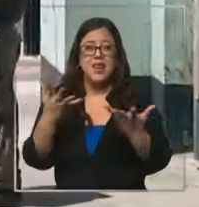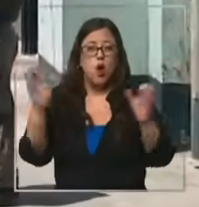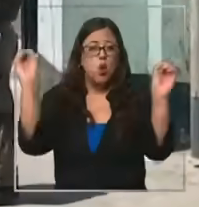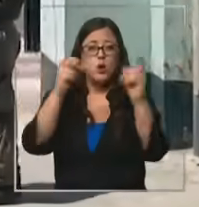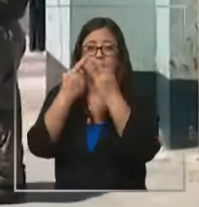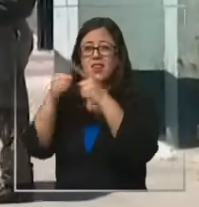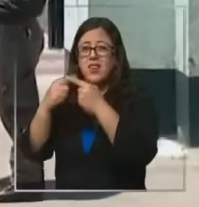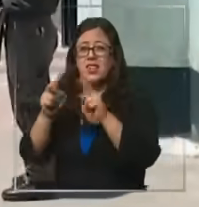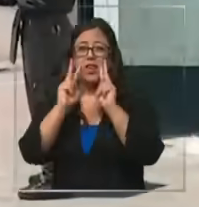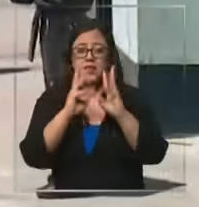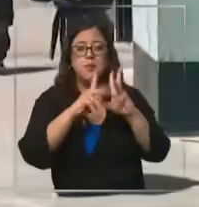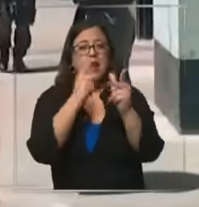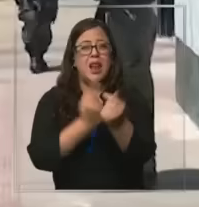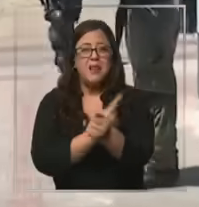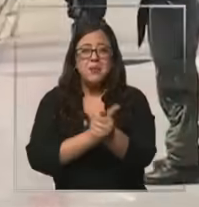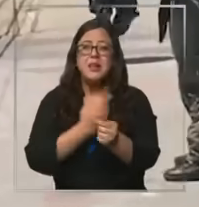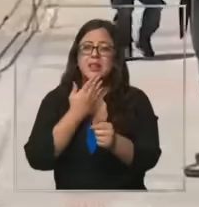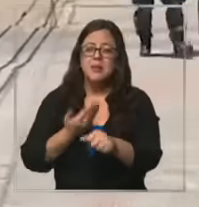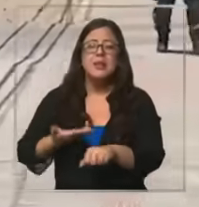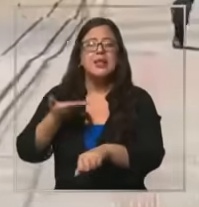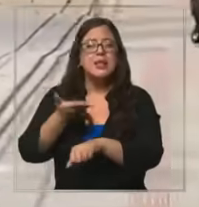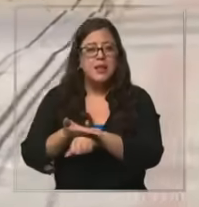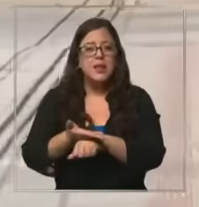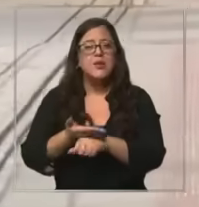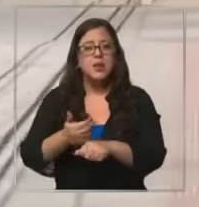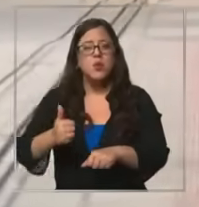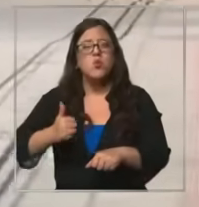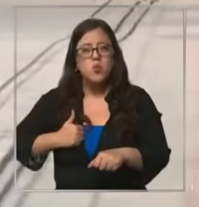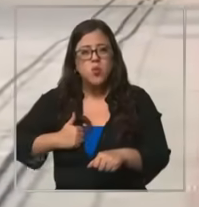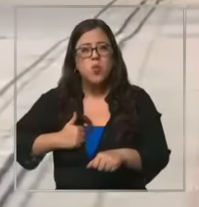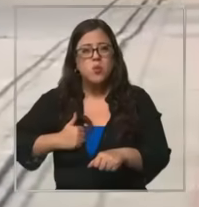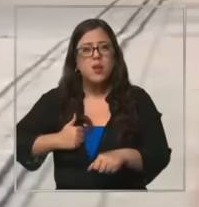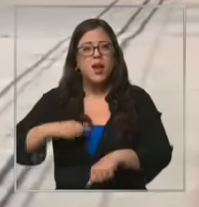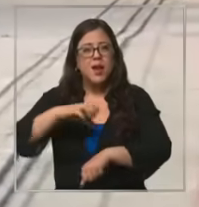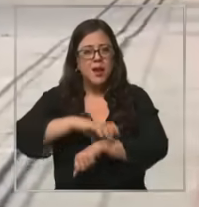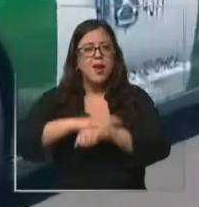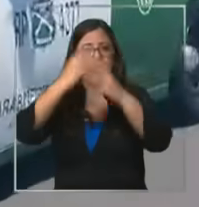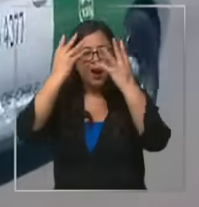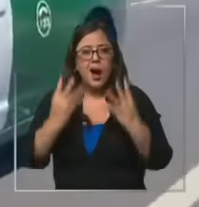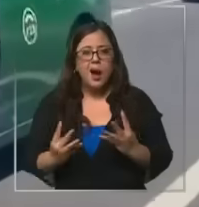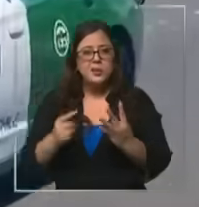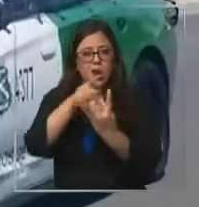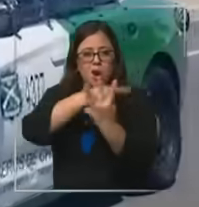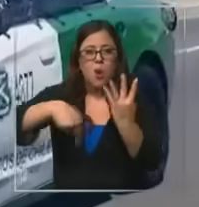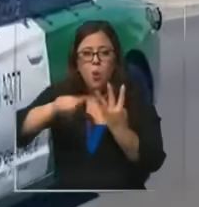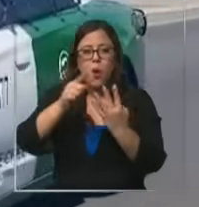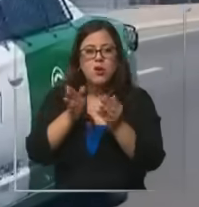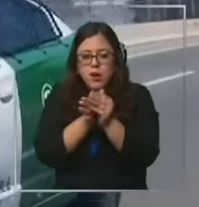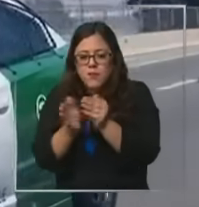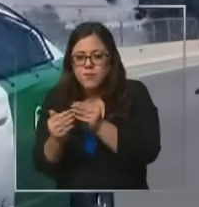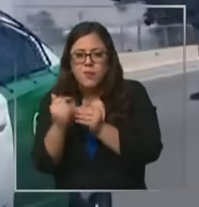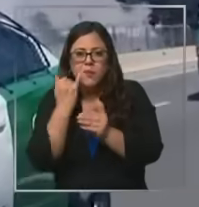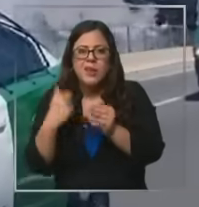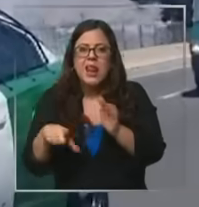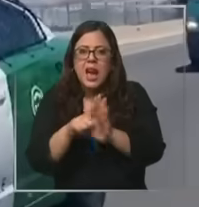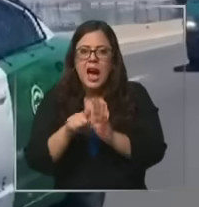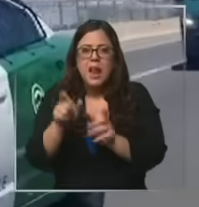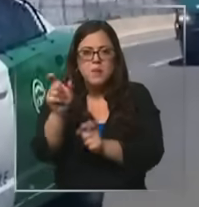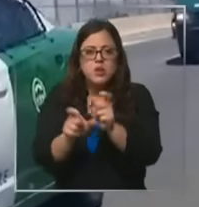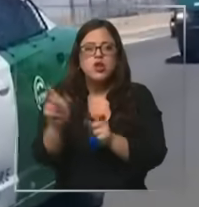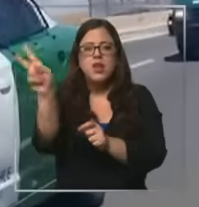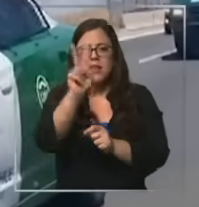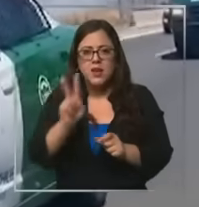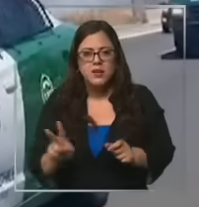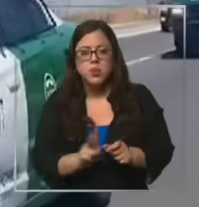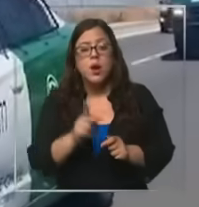reacciones. Ya veíamos la familia, que además está pidiendo que cumplan condena en nuestro país. Ellos cuatro habían ingresado ilegalmente, son venezolanos,